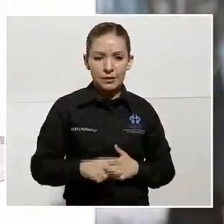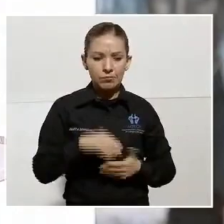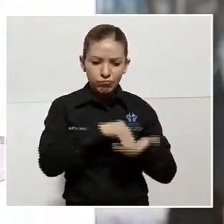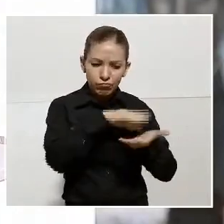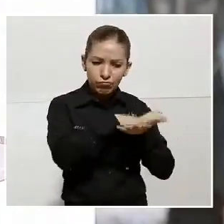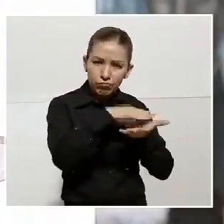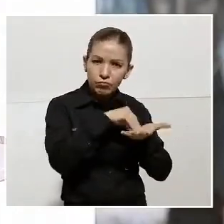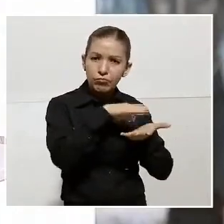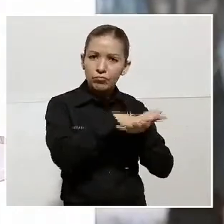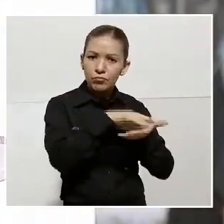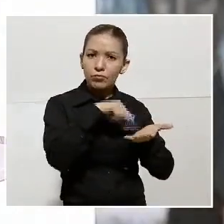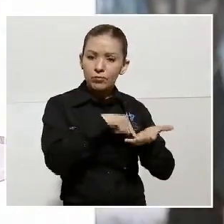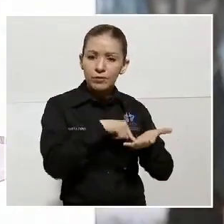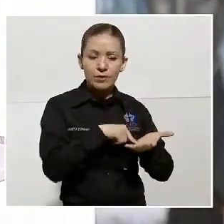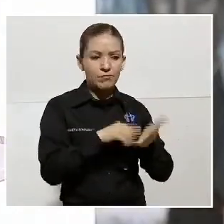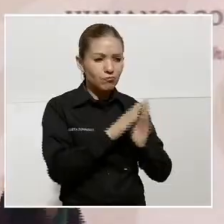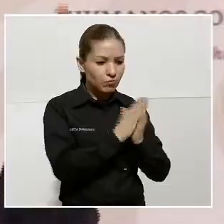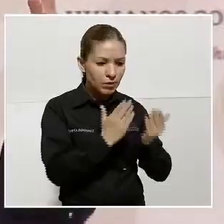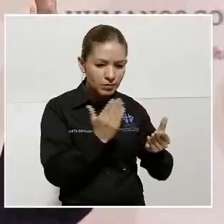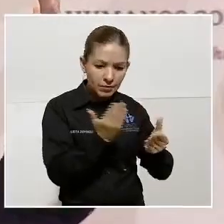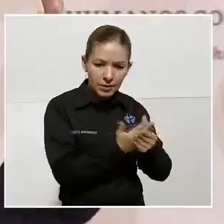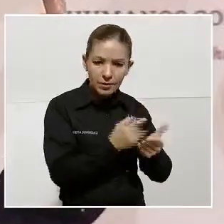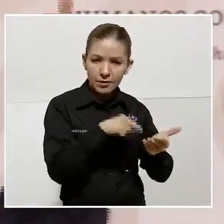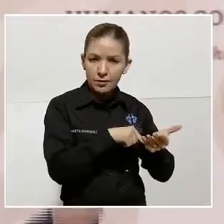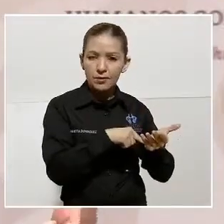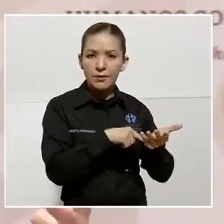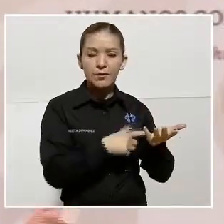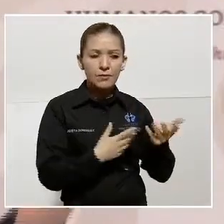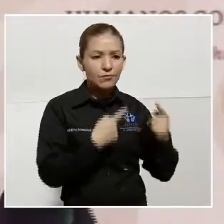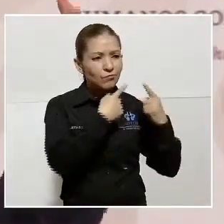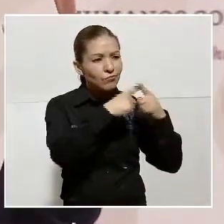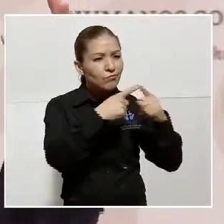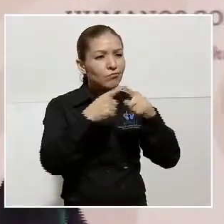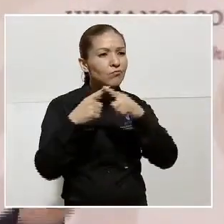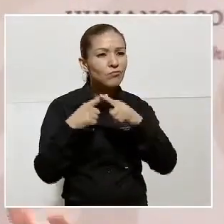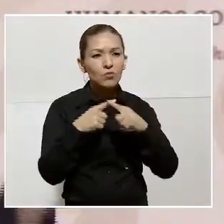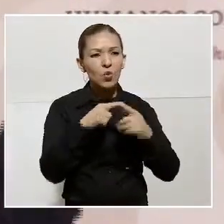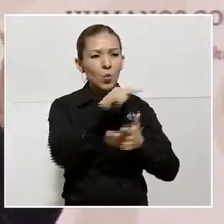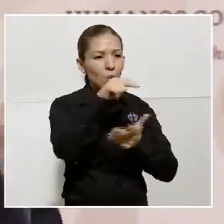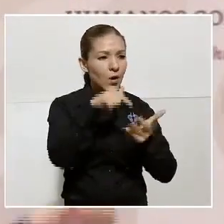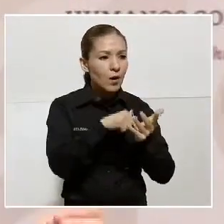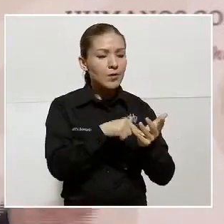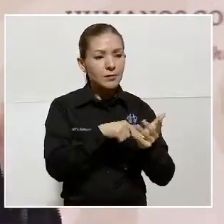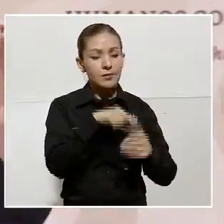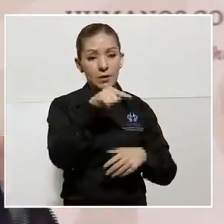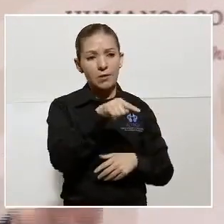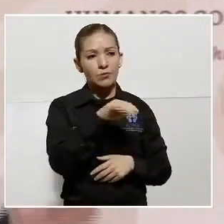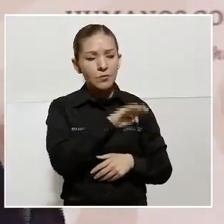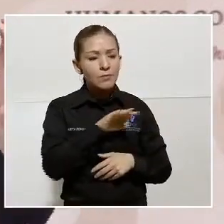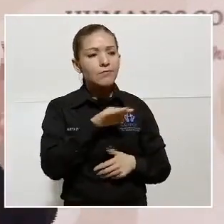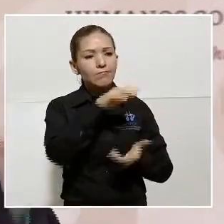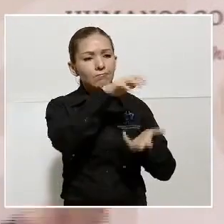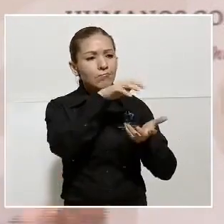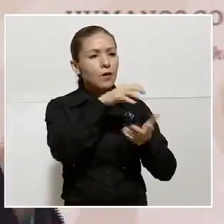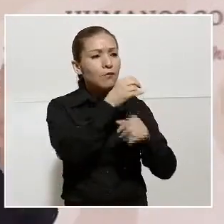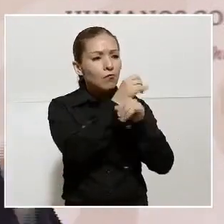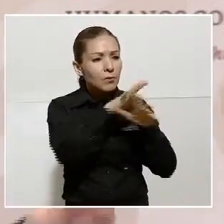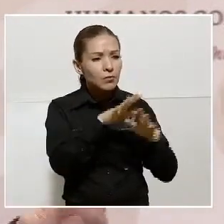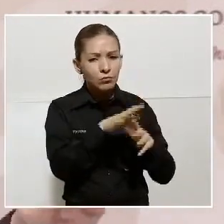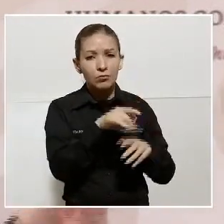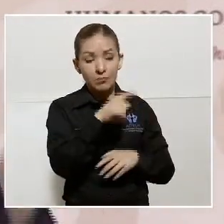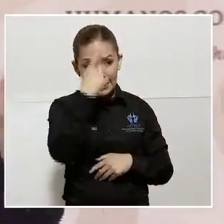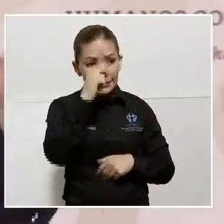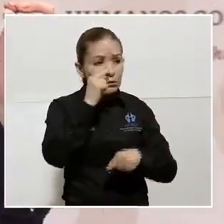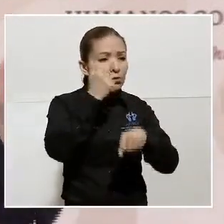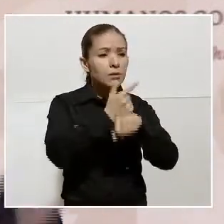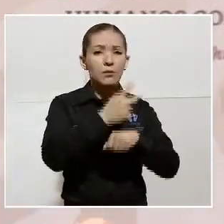registros, a través de los expedientes, a través de los inmuebles y de la información necesaria para el esclarecimiento de la